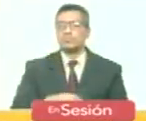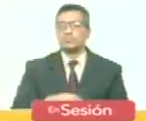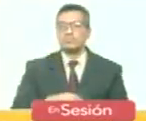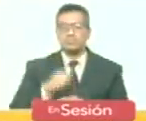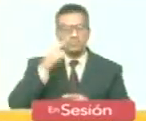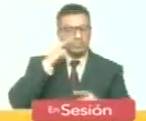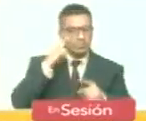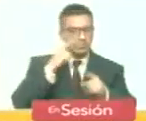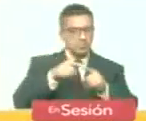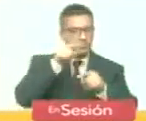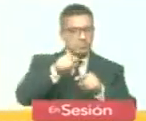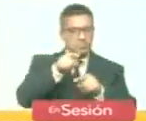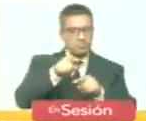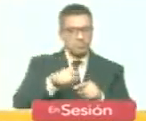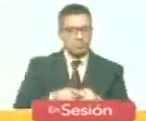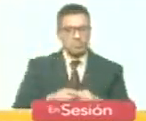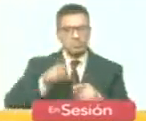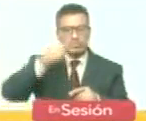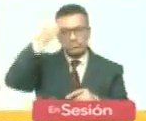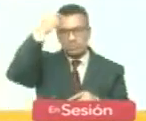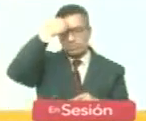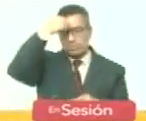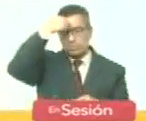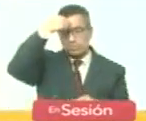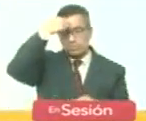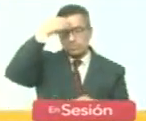apuntan, señalan e implican a Julio Borges.